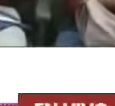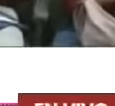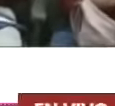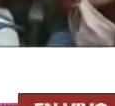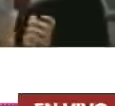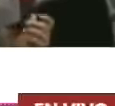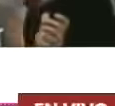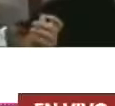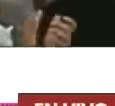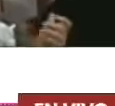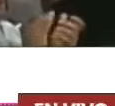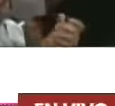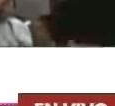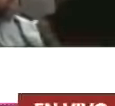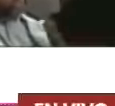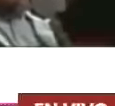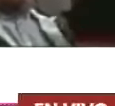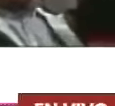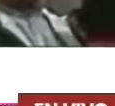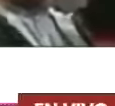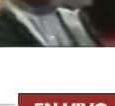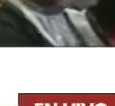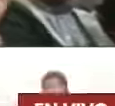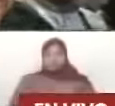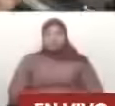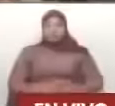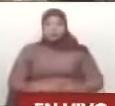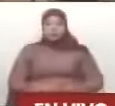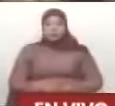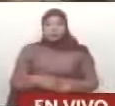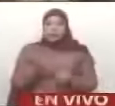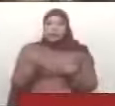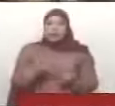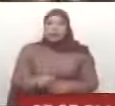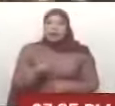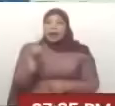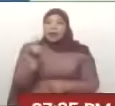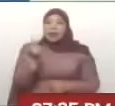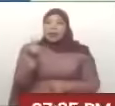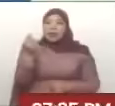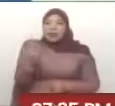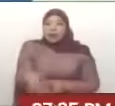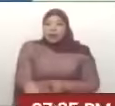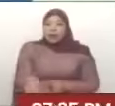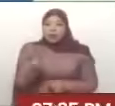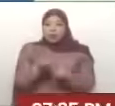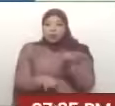de las amenazas de los gringos. ¿Qué es deflación?